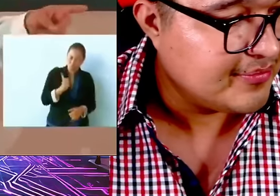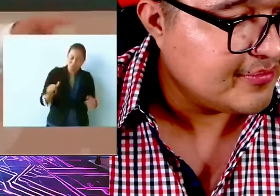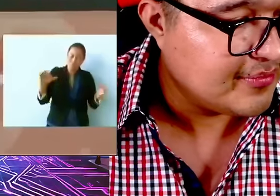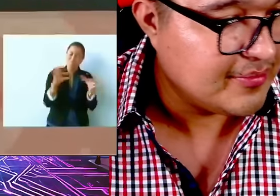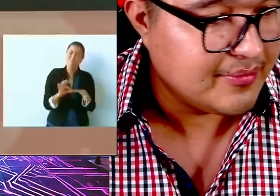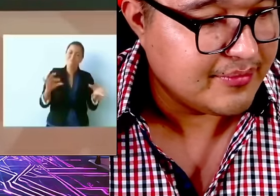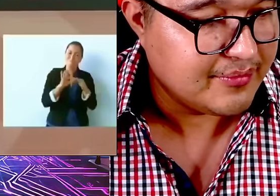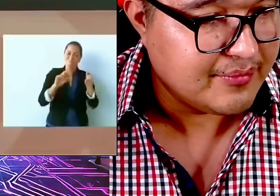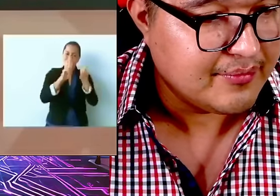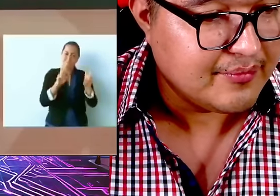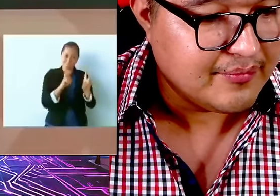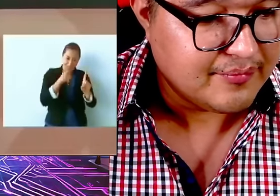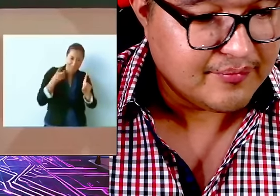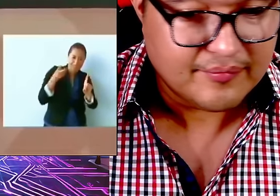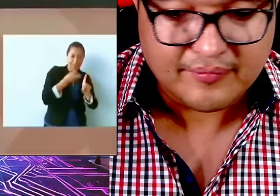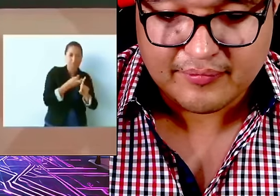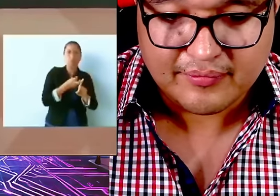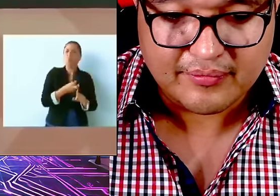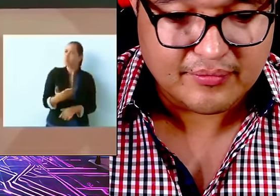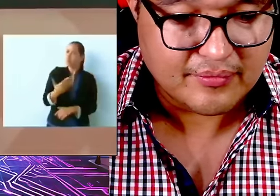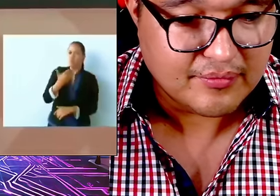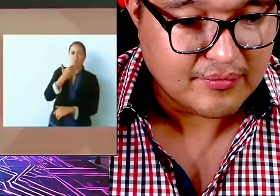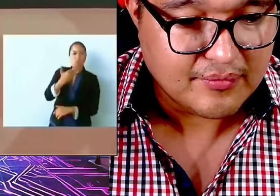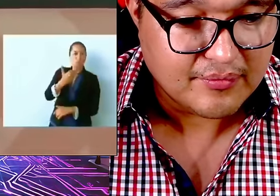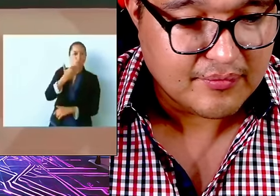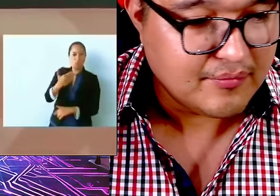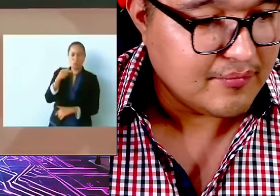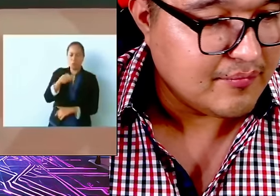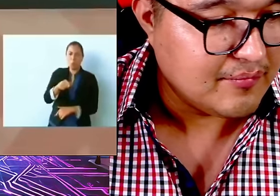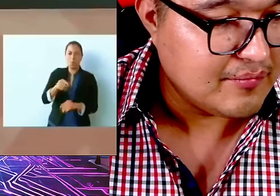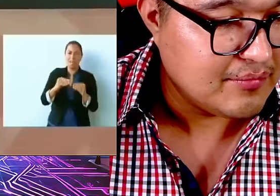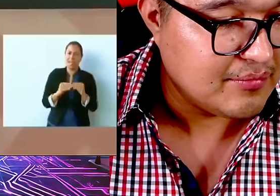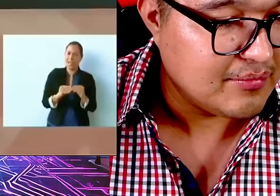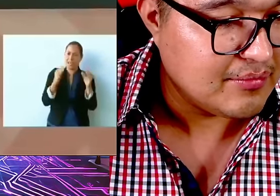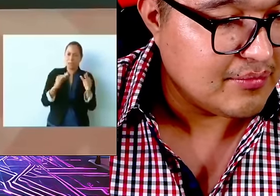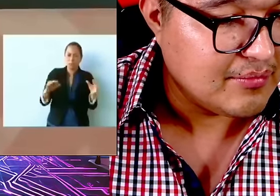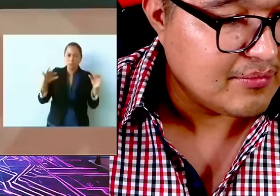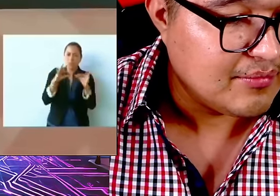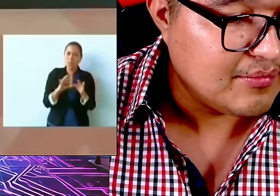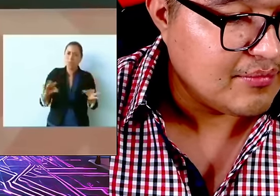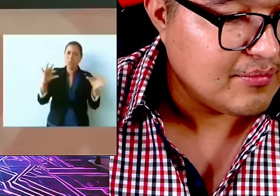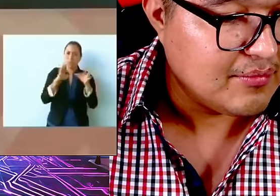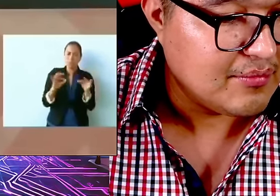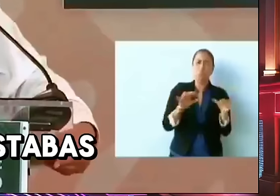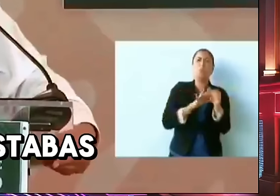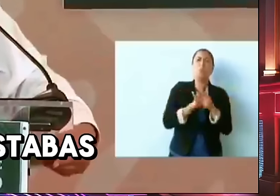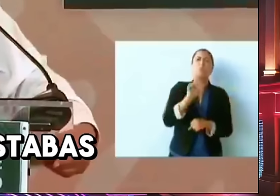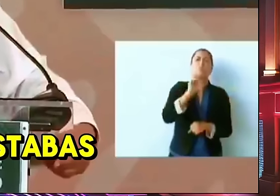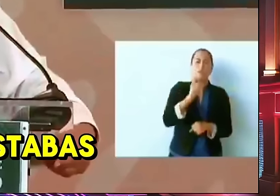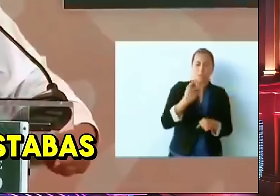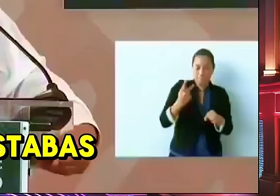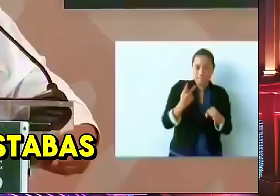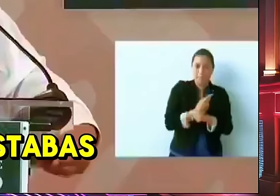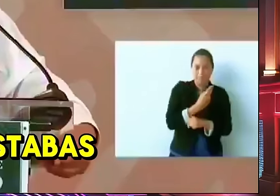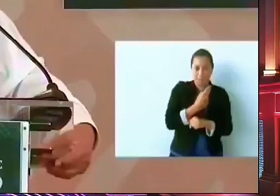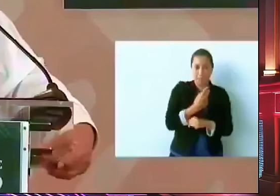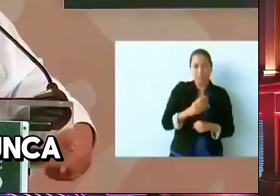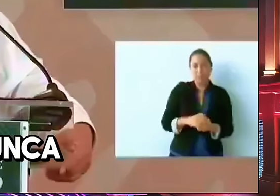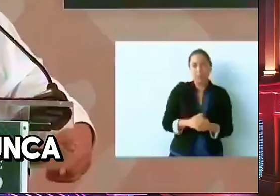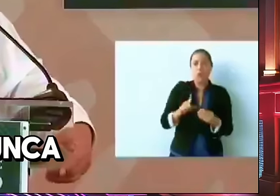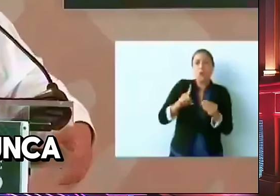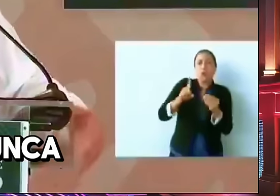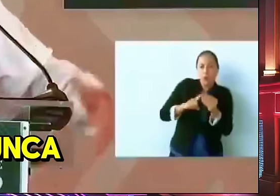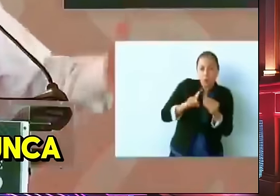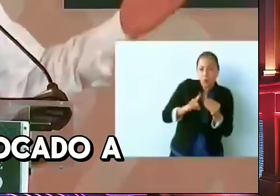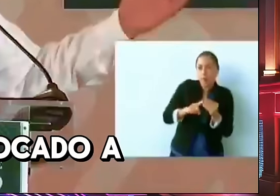que se ha aclarado cuál es la situación, en dónde estabas